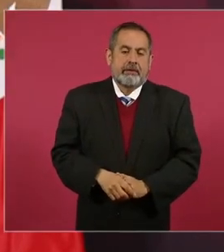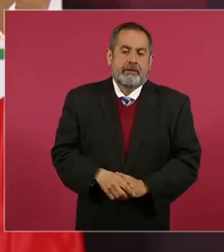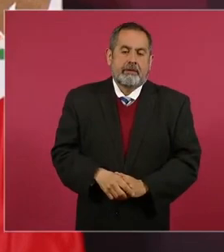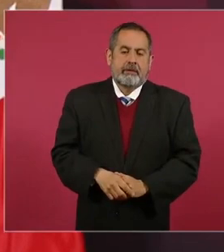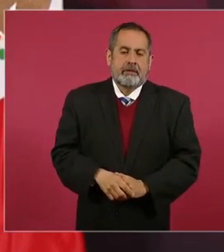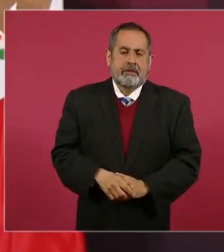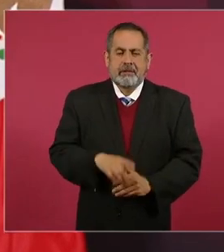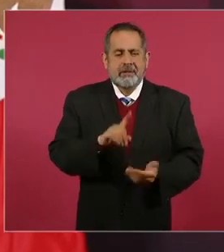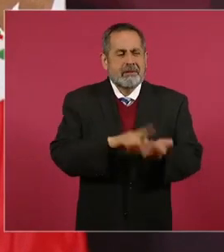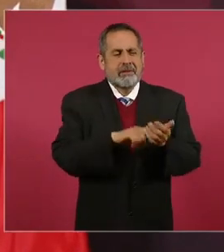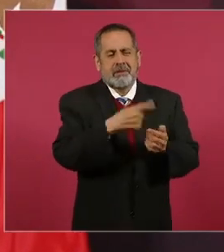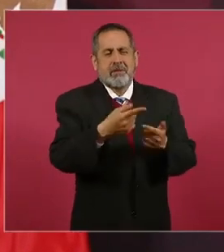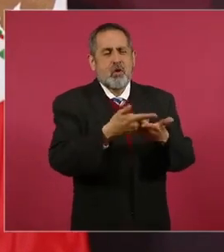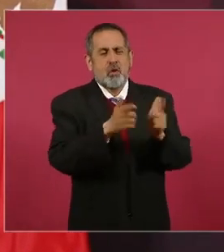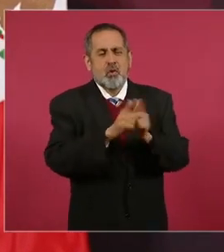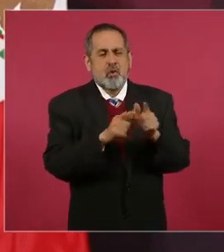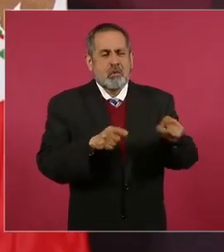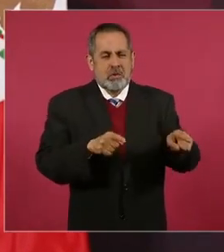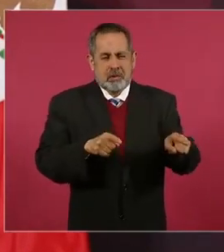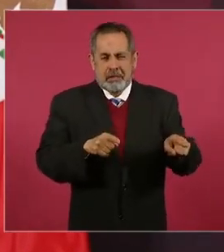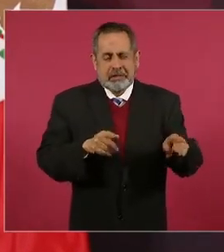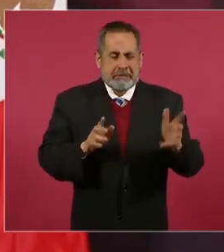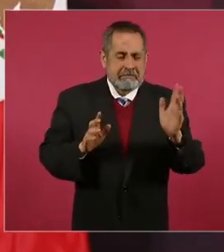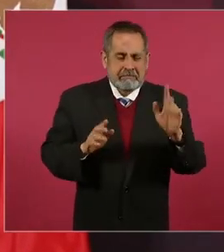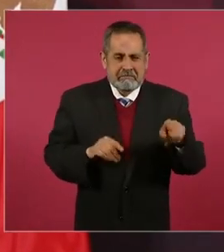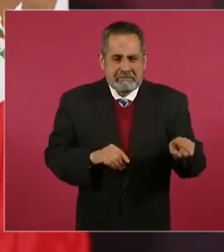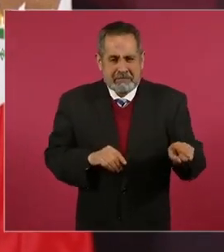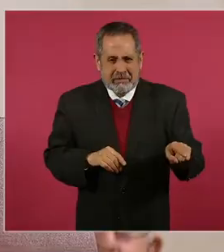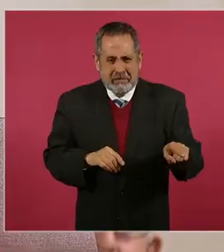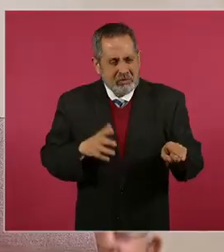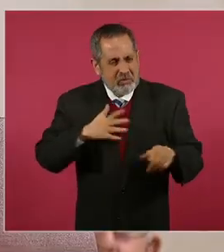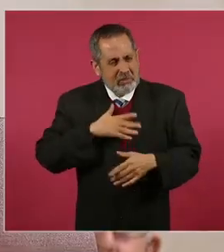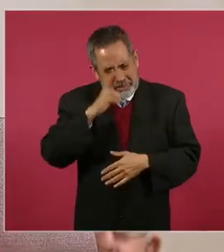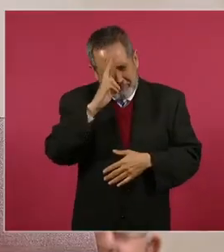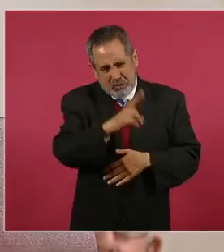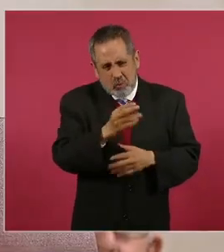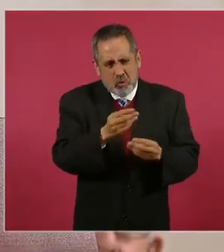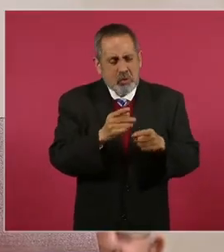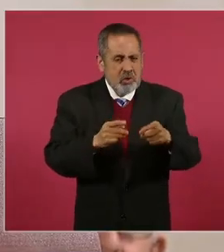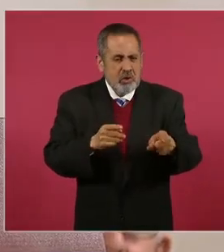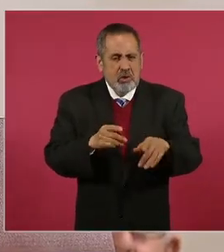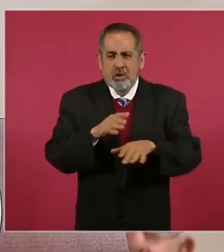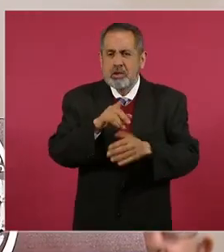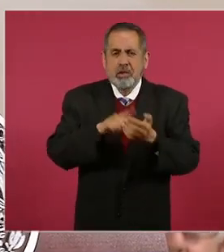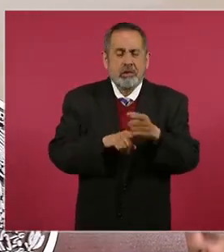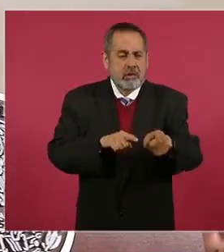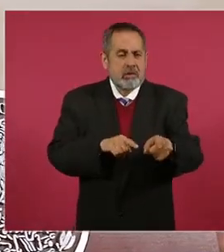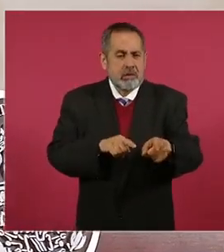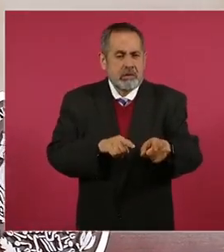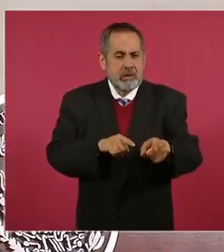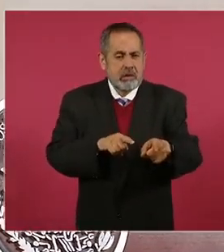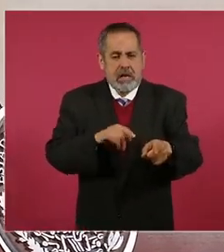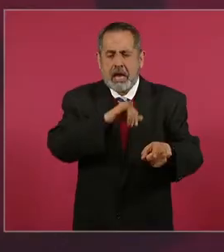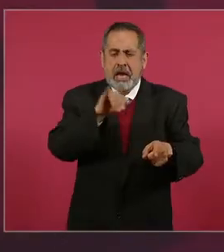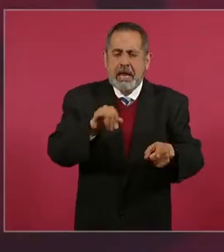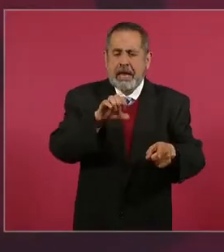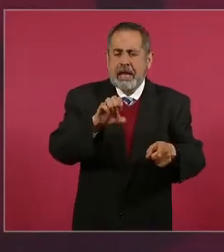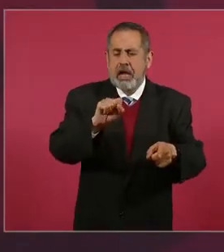y al grupo que yo pues respeto mucho, sobre todo a los